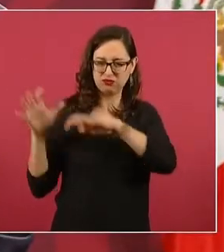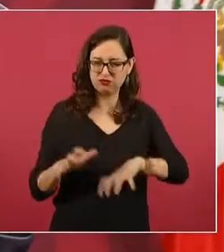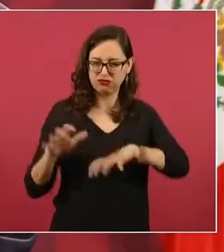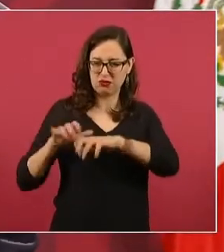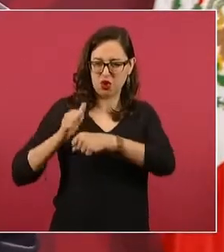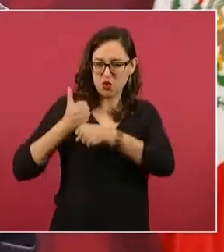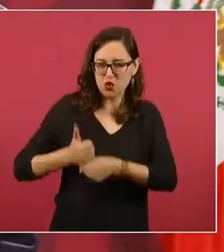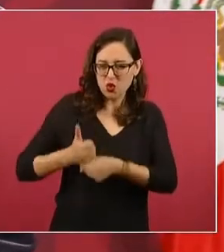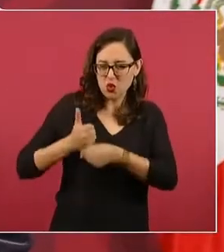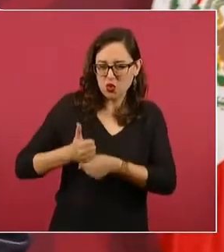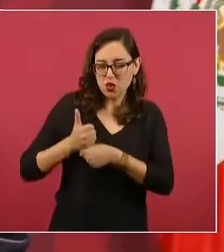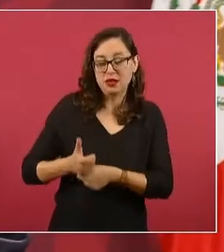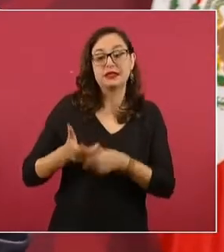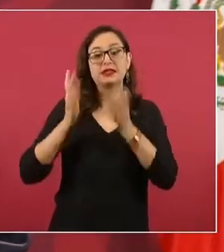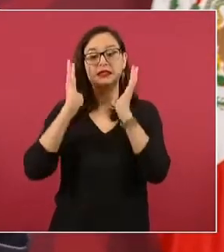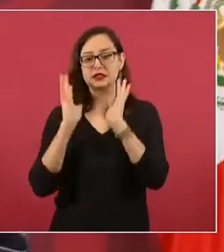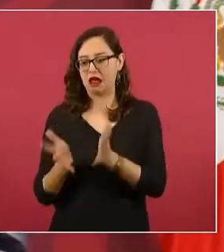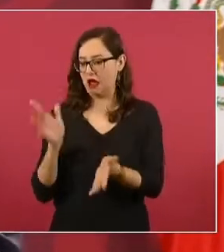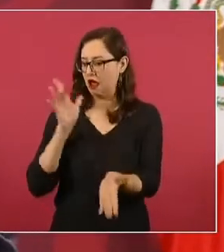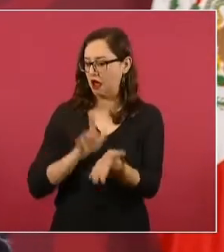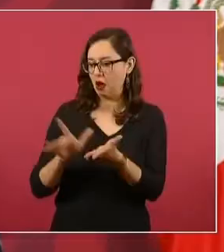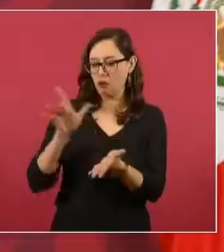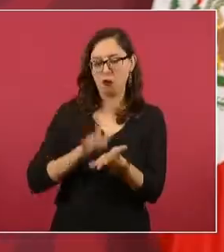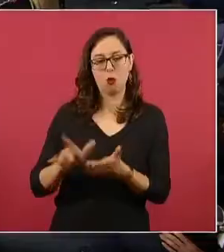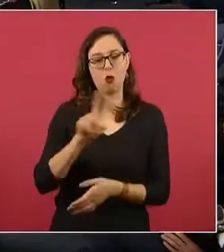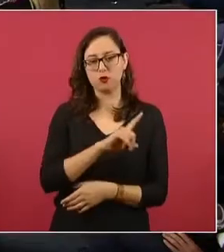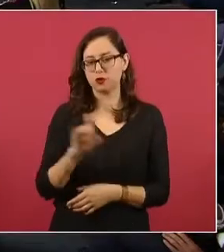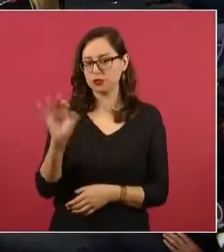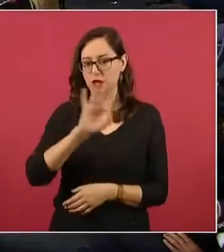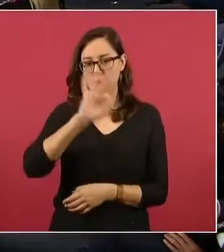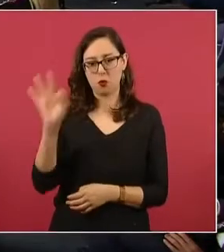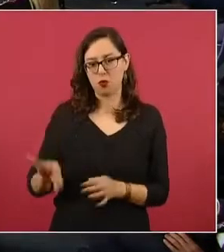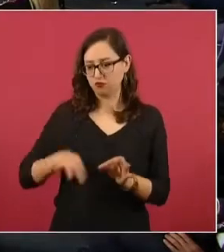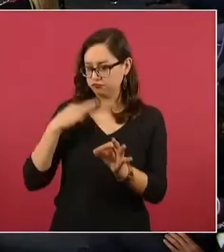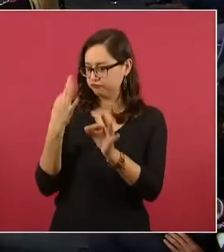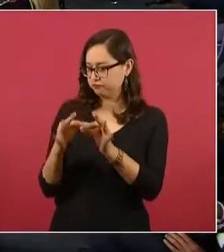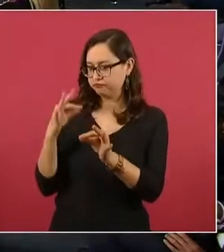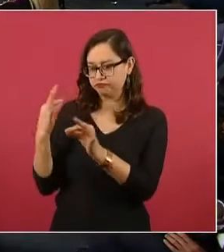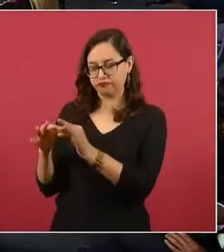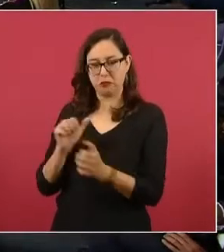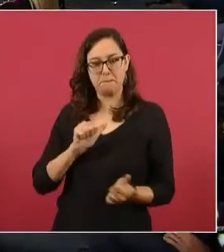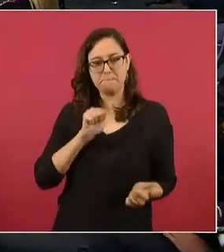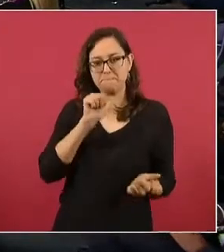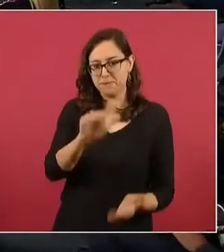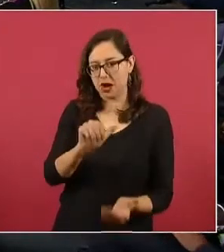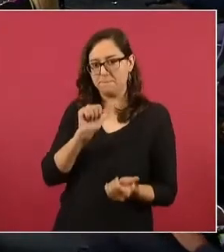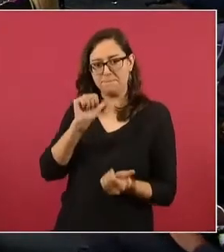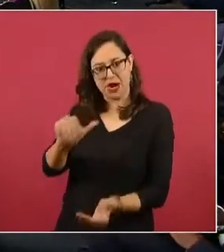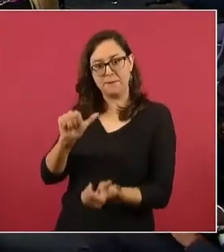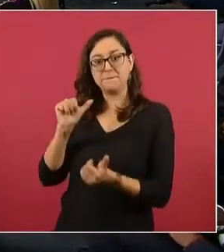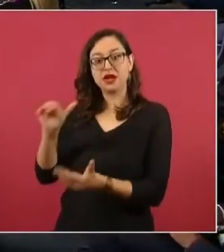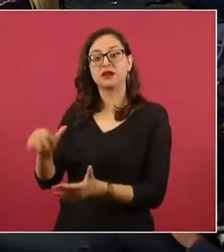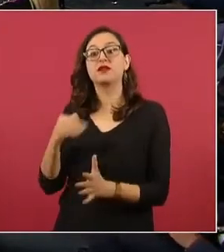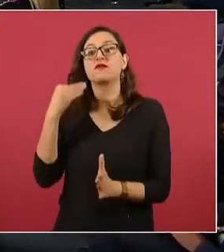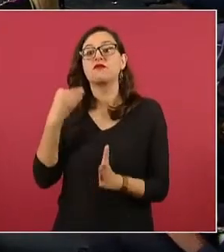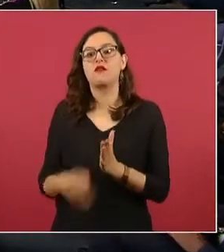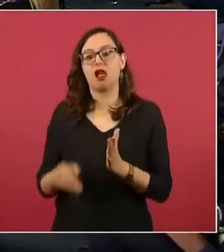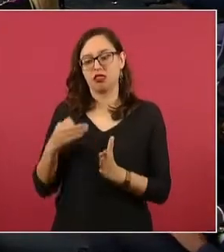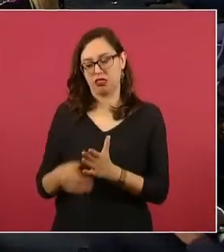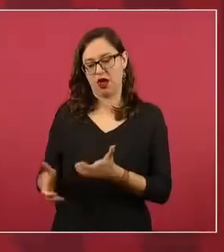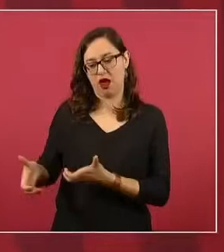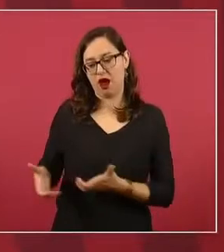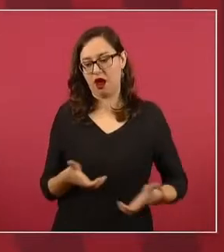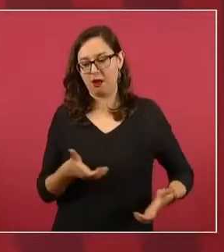del huracán y ya nada más nos faltan los caminos que ya se están